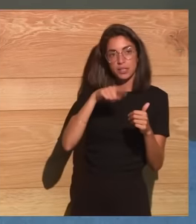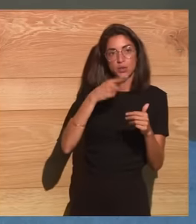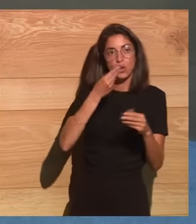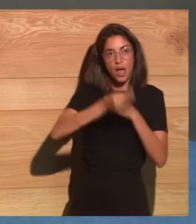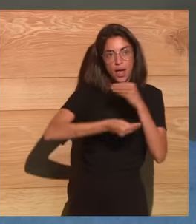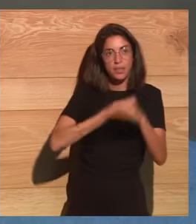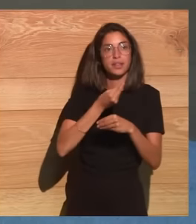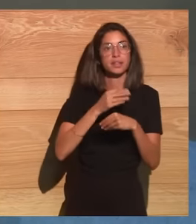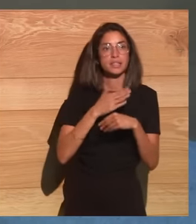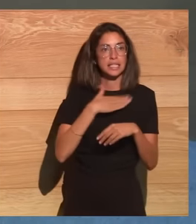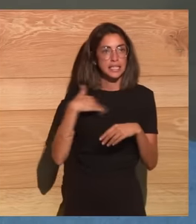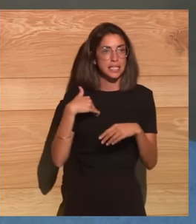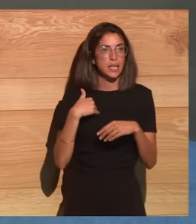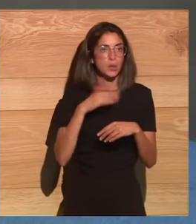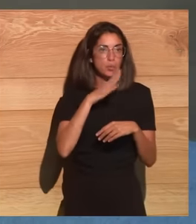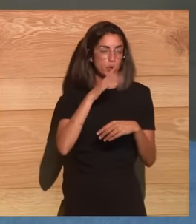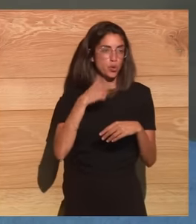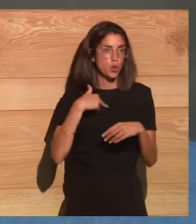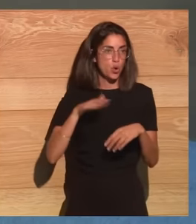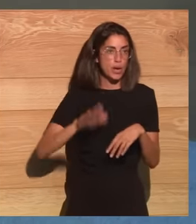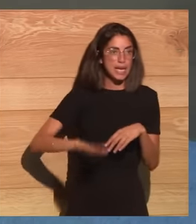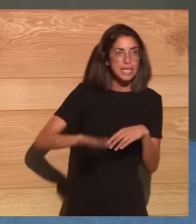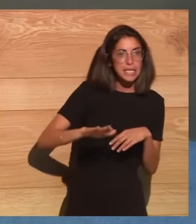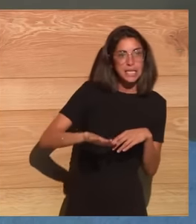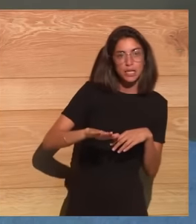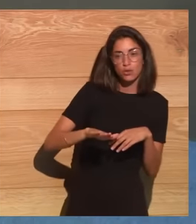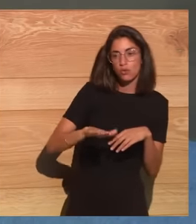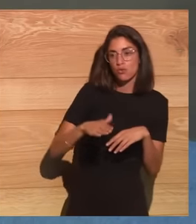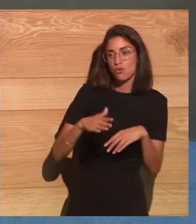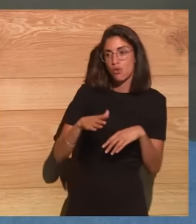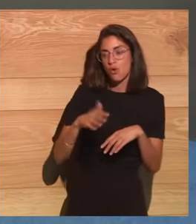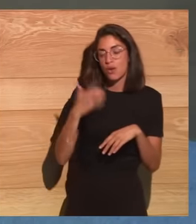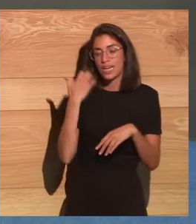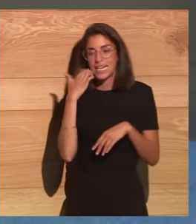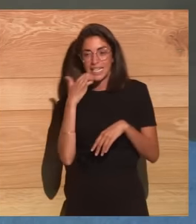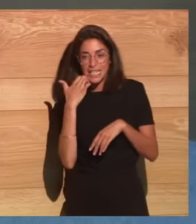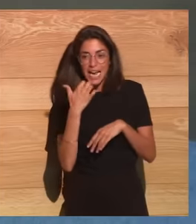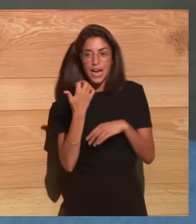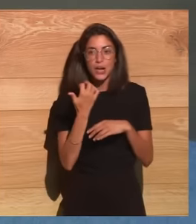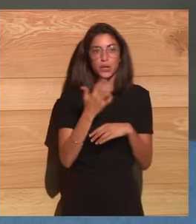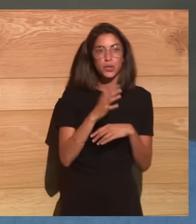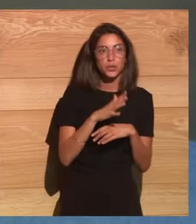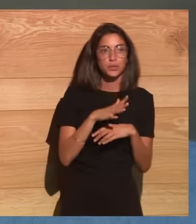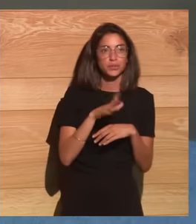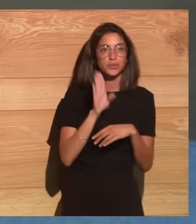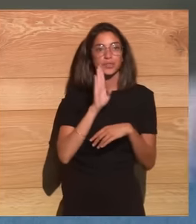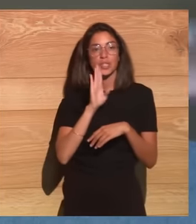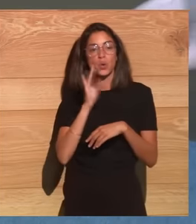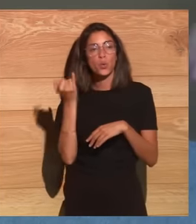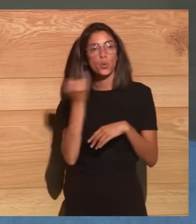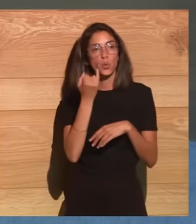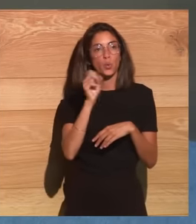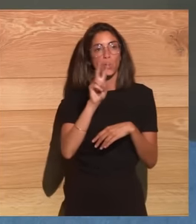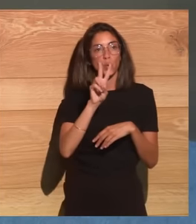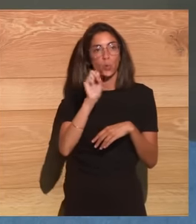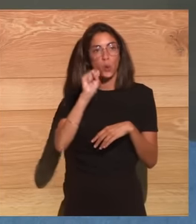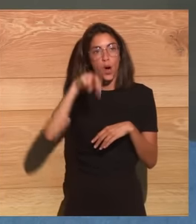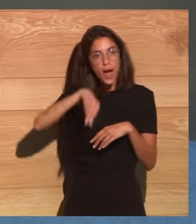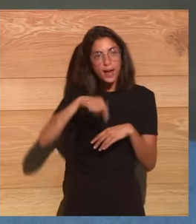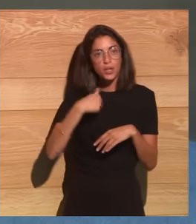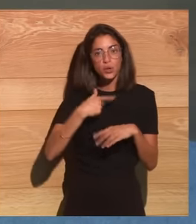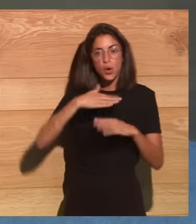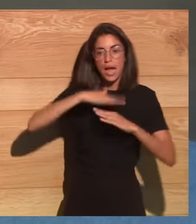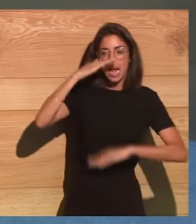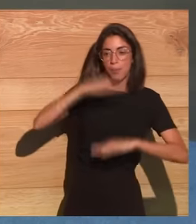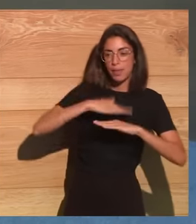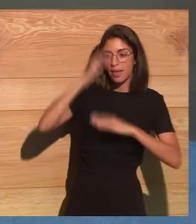porque yo era un niño raro, lo que tú dices, Juan, con una capacidad de atención a cosas que el resto de la